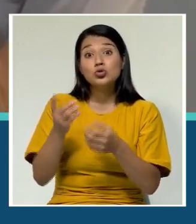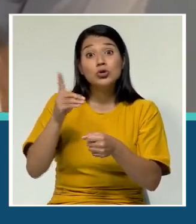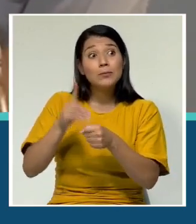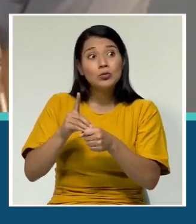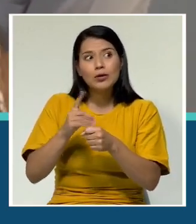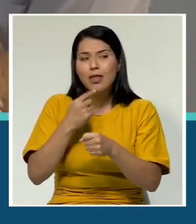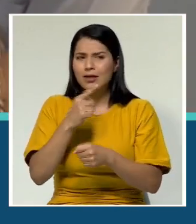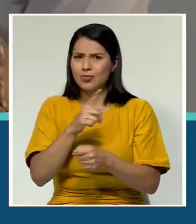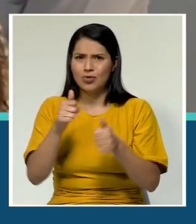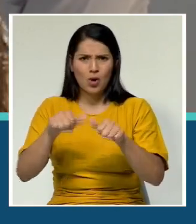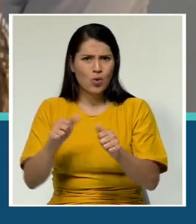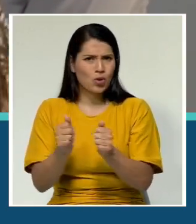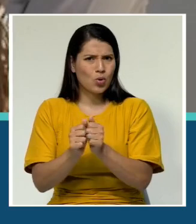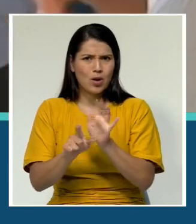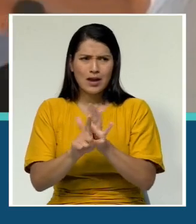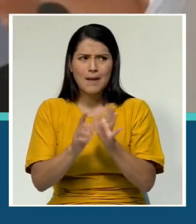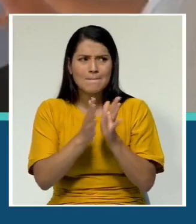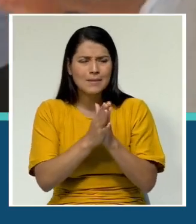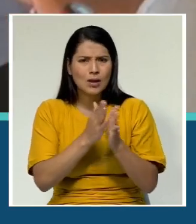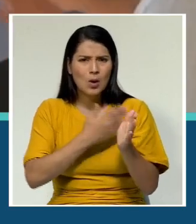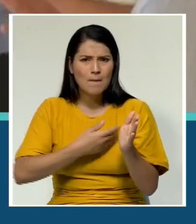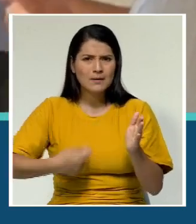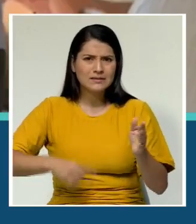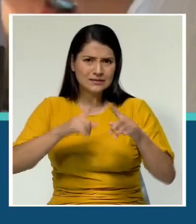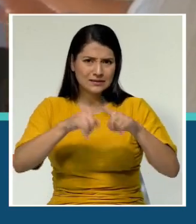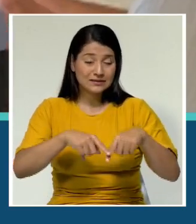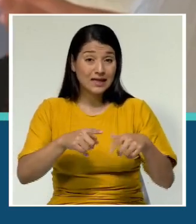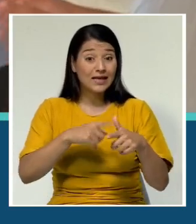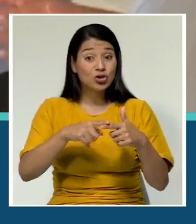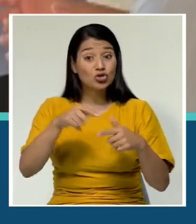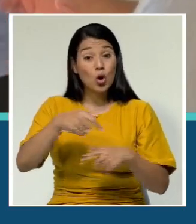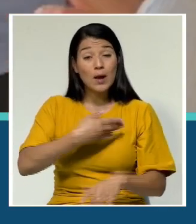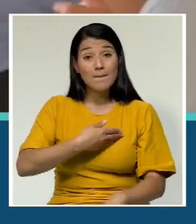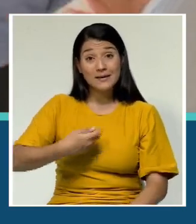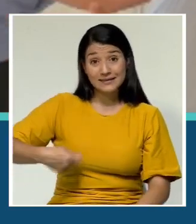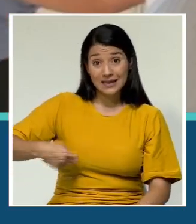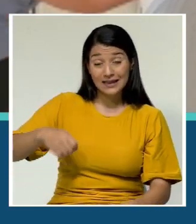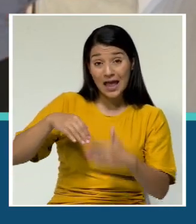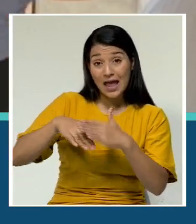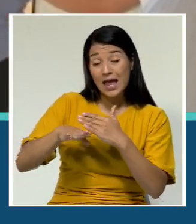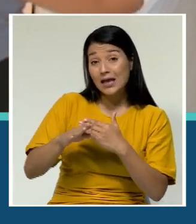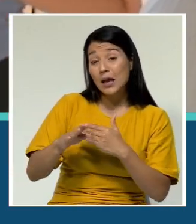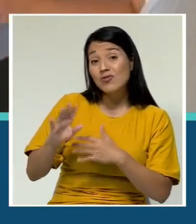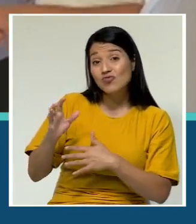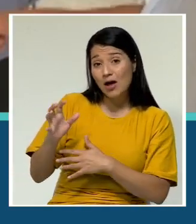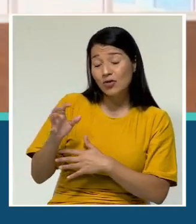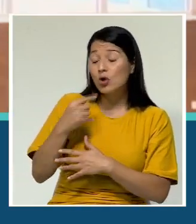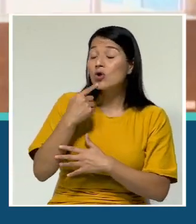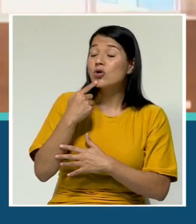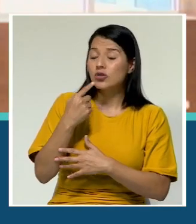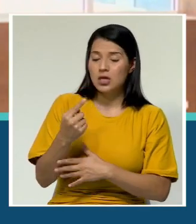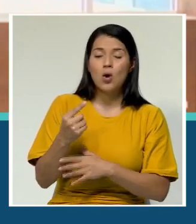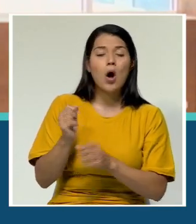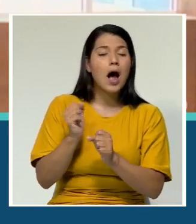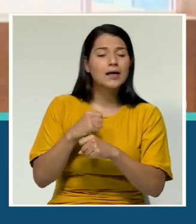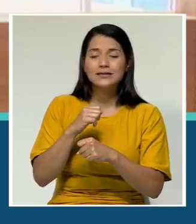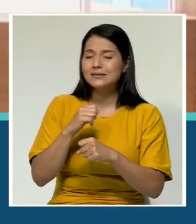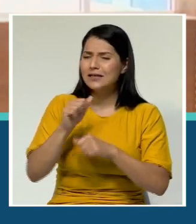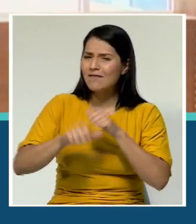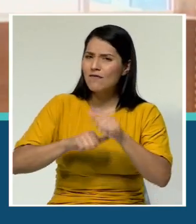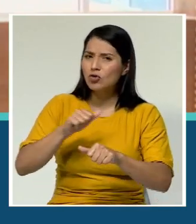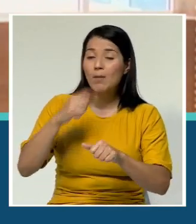administrativo, disciplinarios y penales. Ante la solicitud de varios legisladores, el actual mandatario aseguró este jueves en el programa